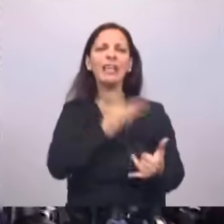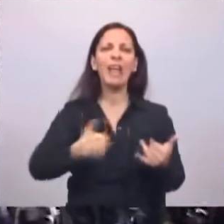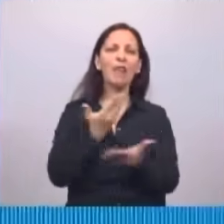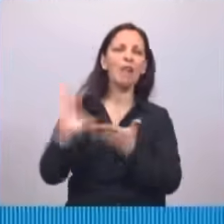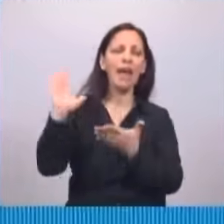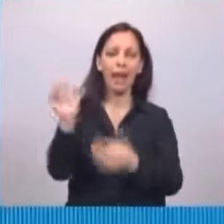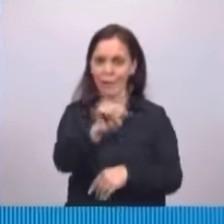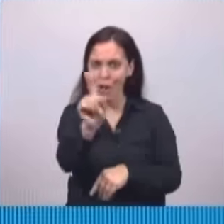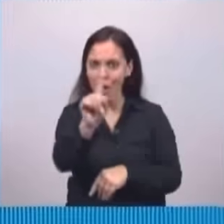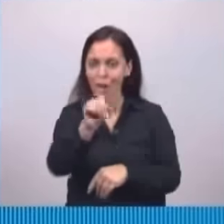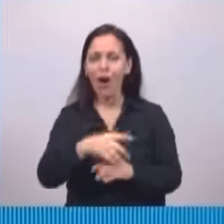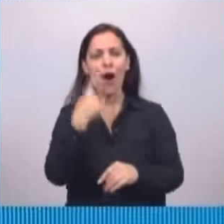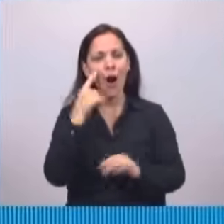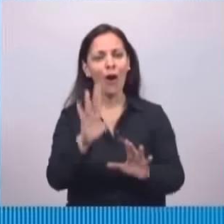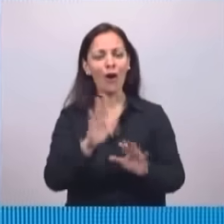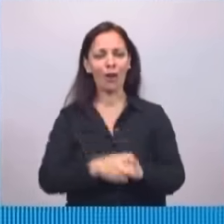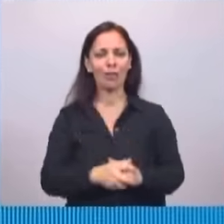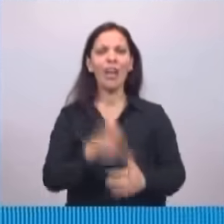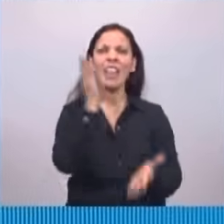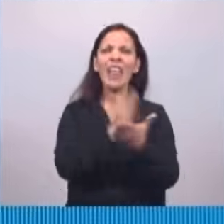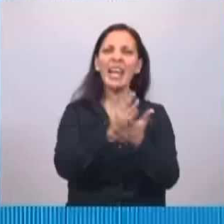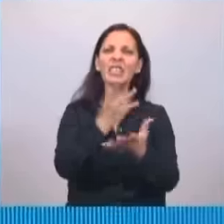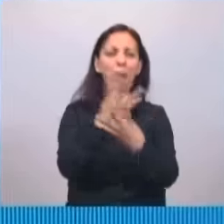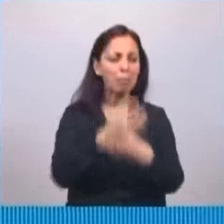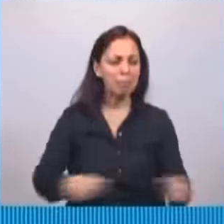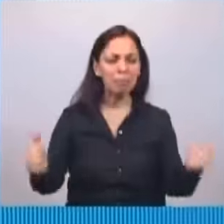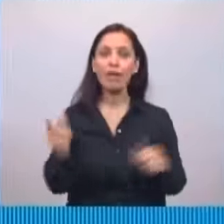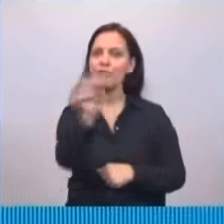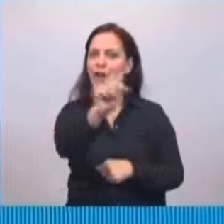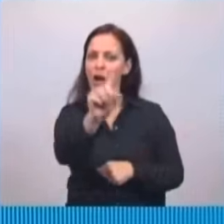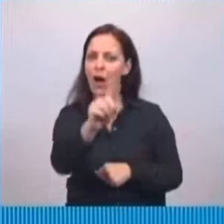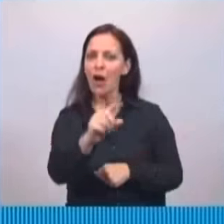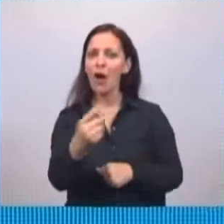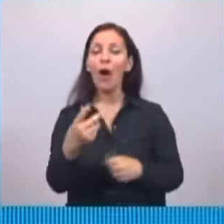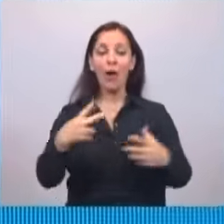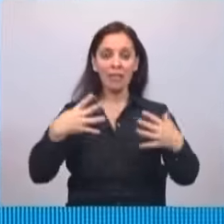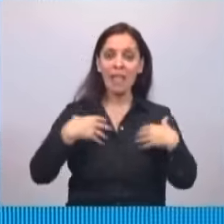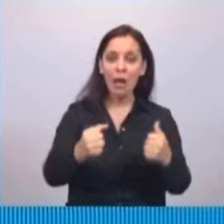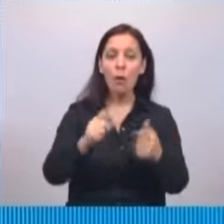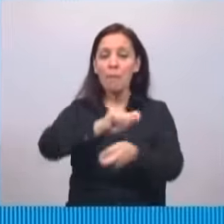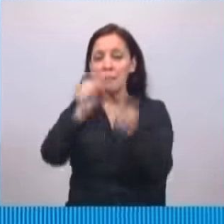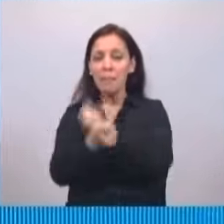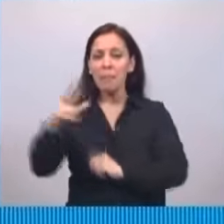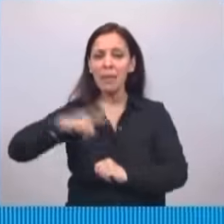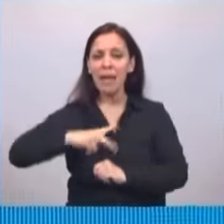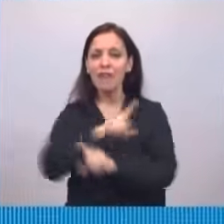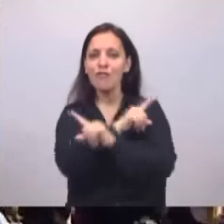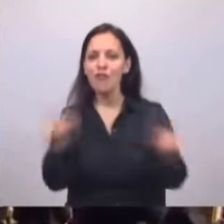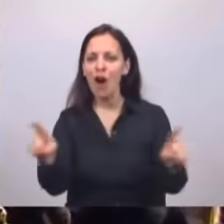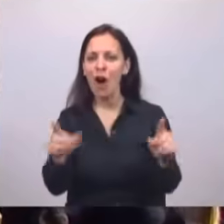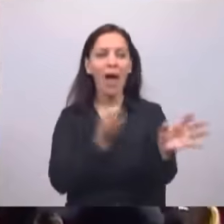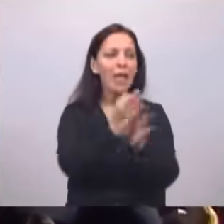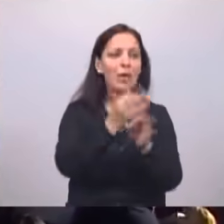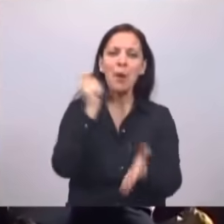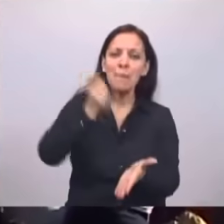presente, quiera vivir sin sus derechos, que quieran privatizar la salud, que quieran arancelar la